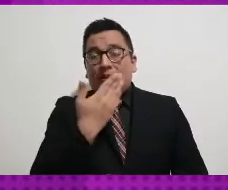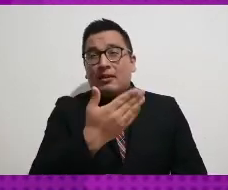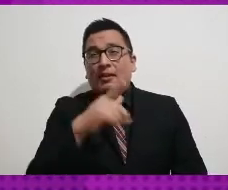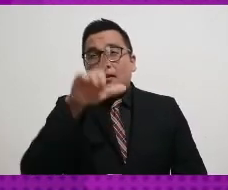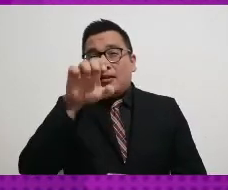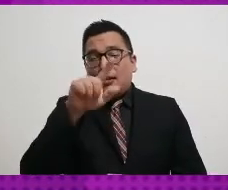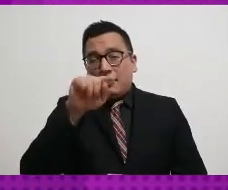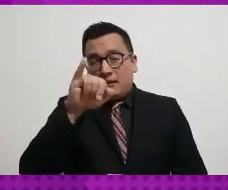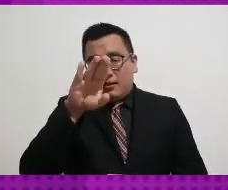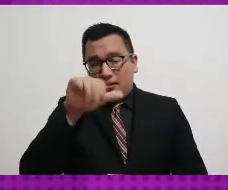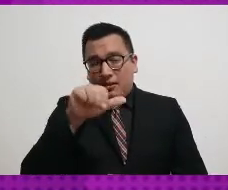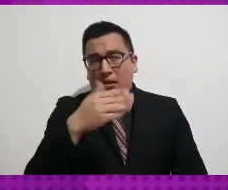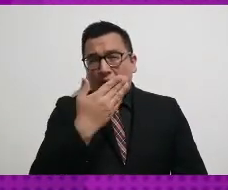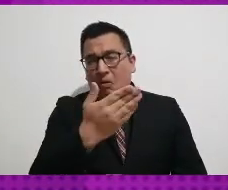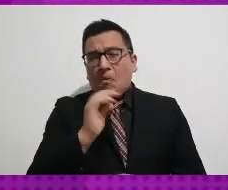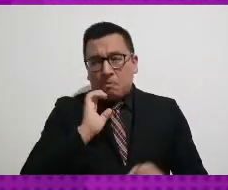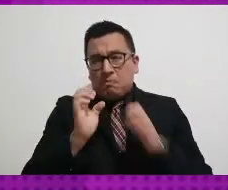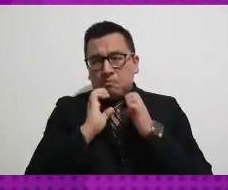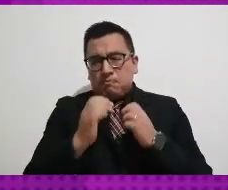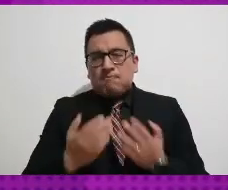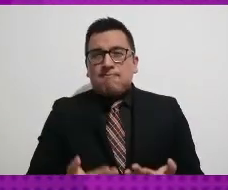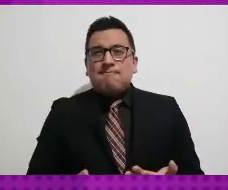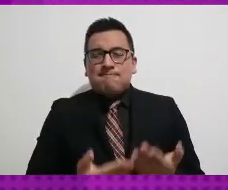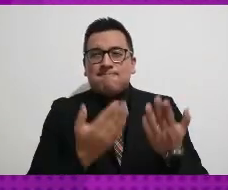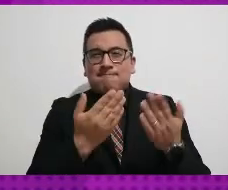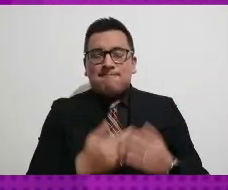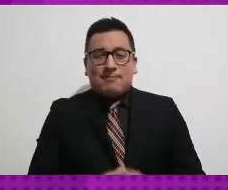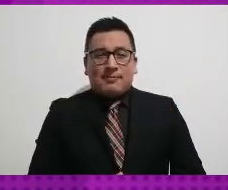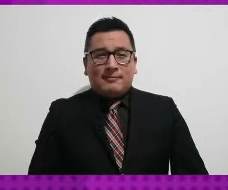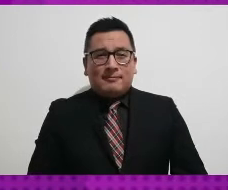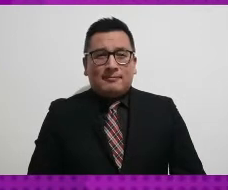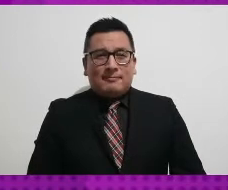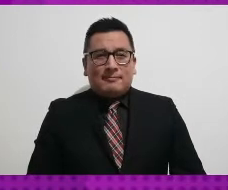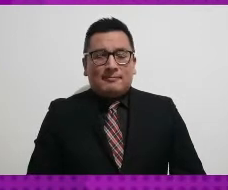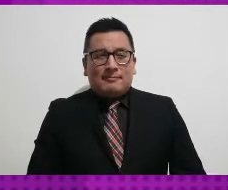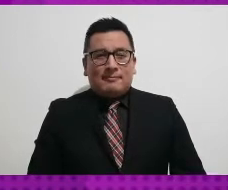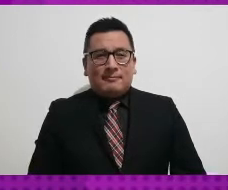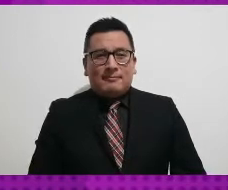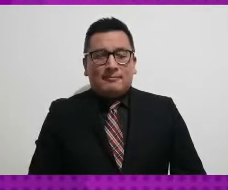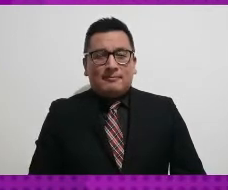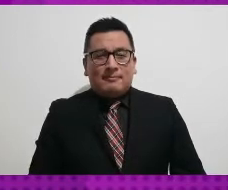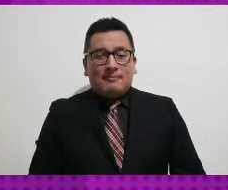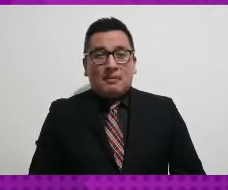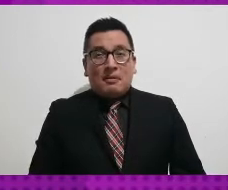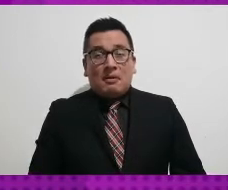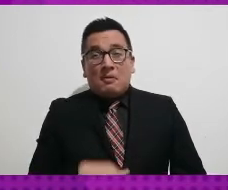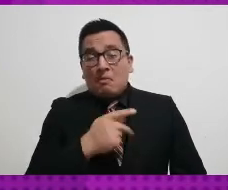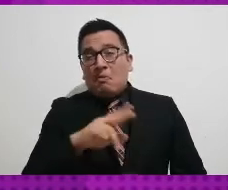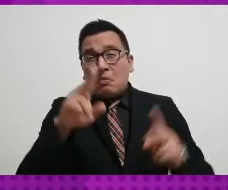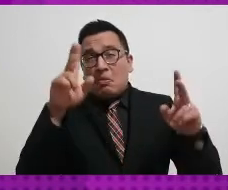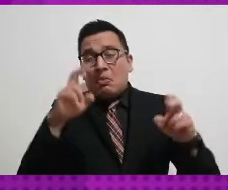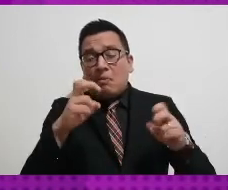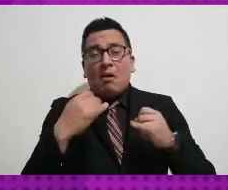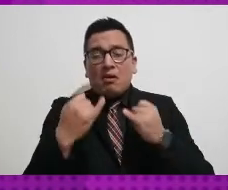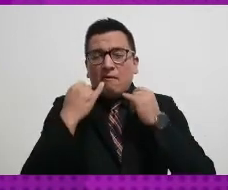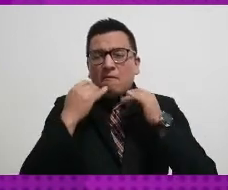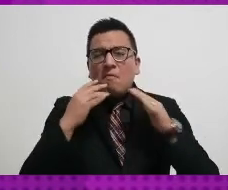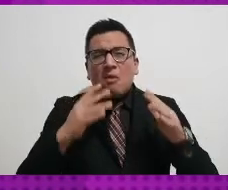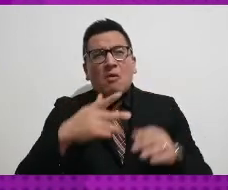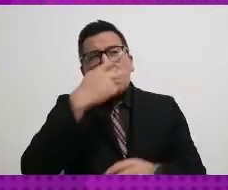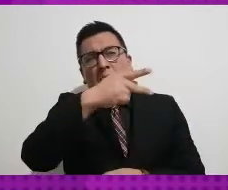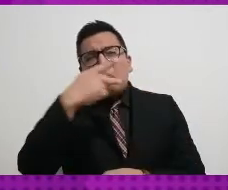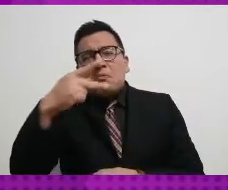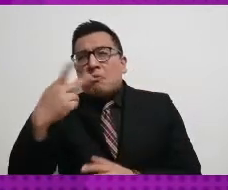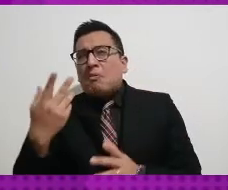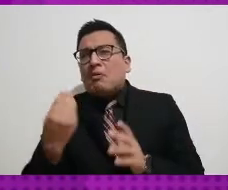electoral, Leticia Bravo Hostos, para esta entrevista interesante referente al tema de datos personales con el maestro